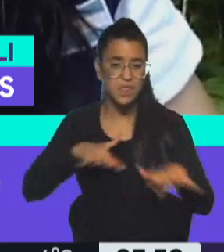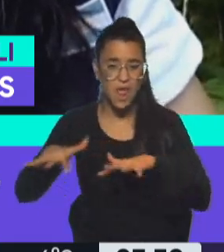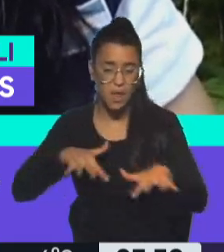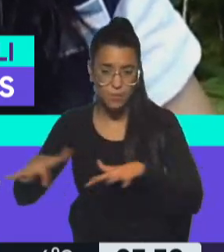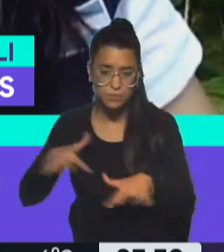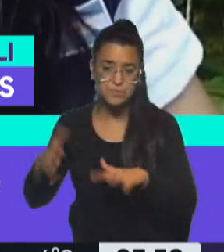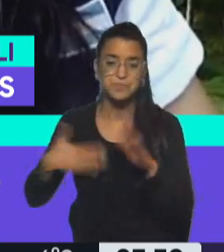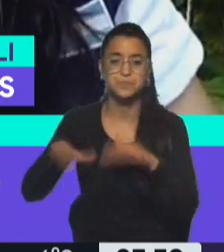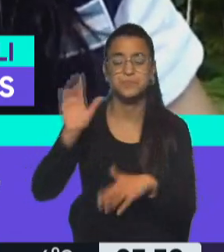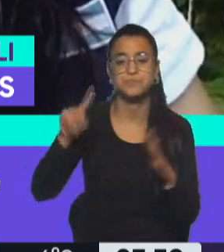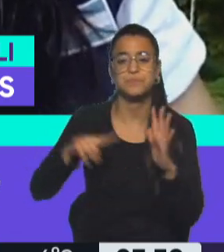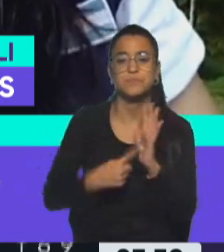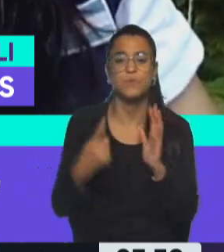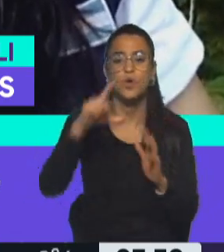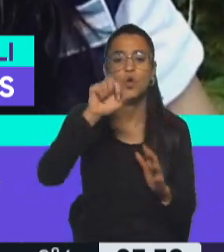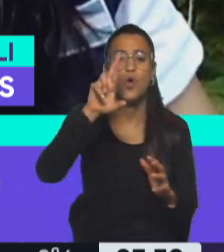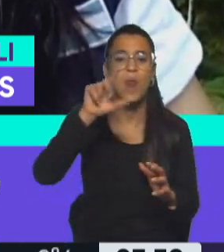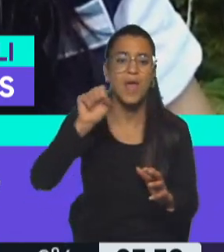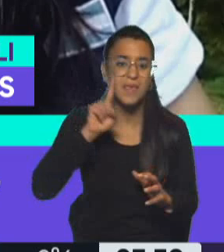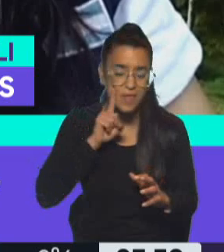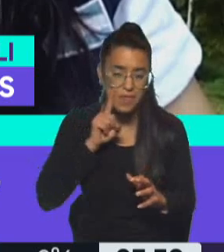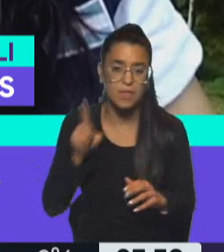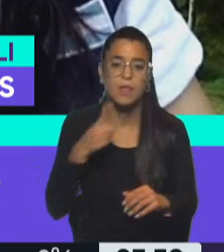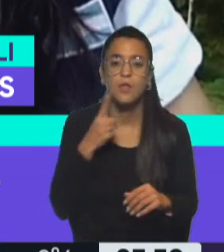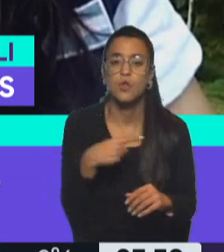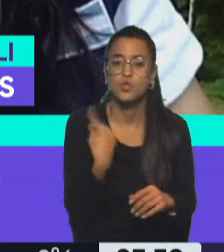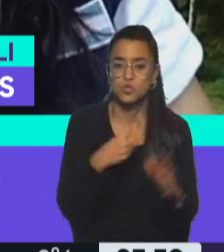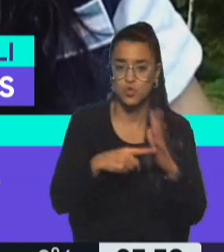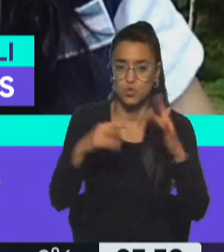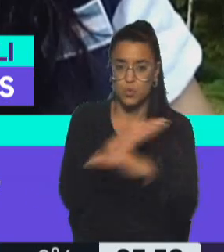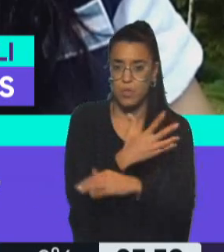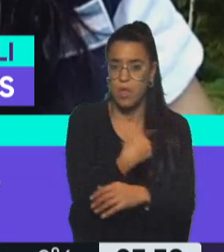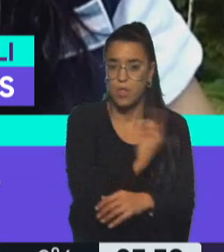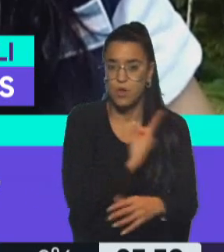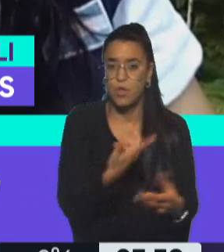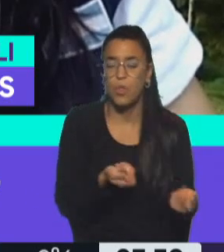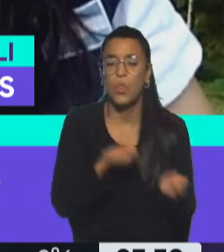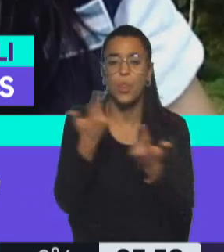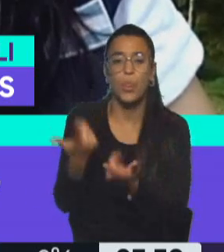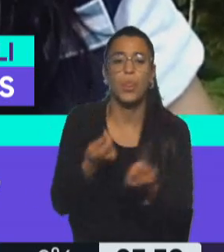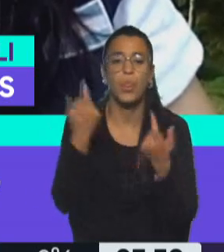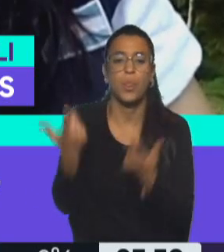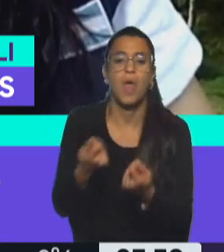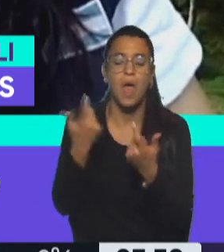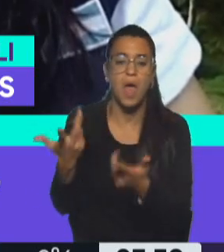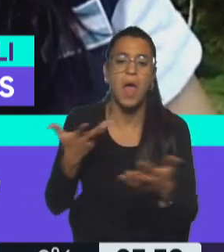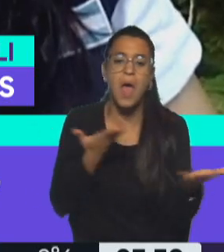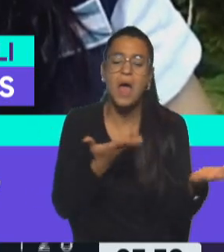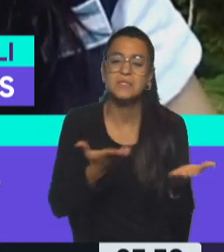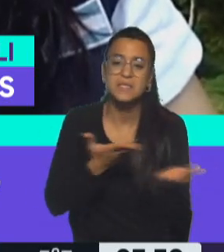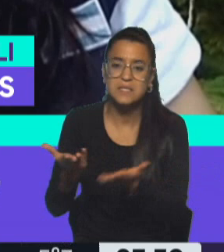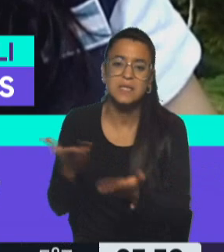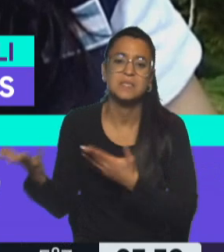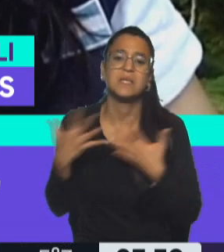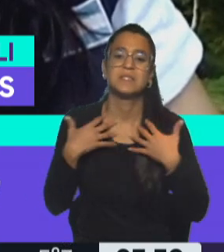en particular en la ciudad de Corail, que es la ciudad en la que nosotros empezamos a brindar asistencia vinculada con la